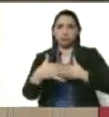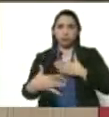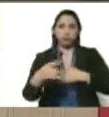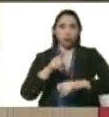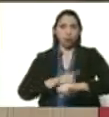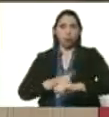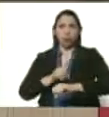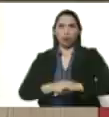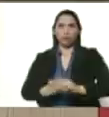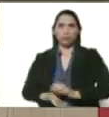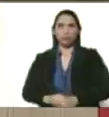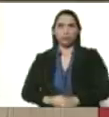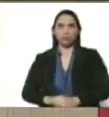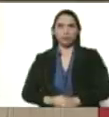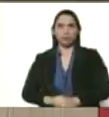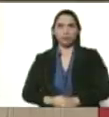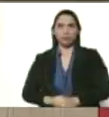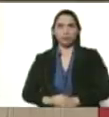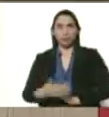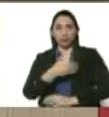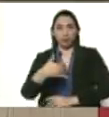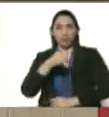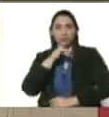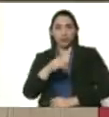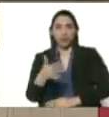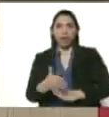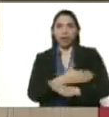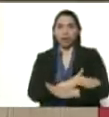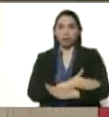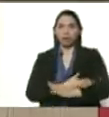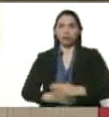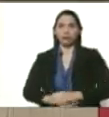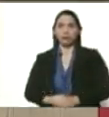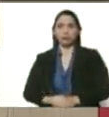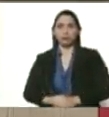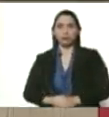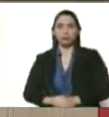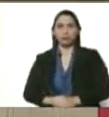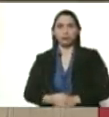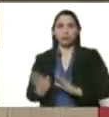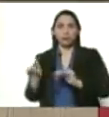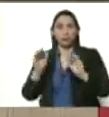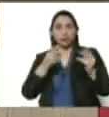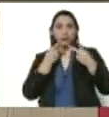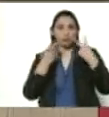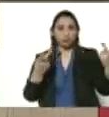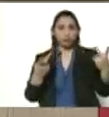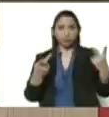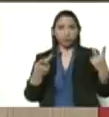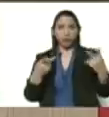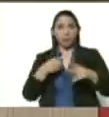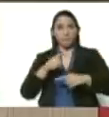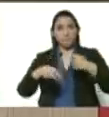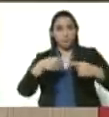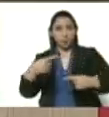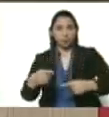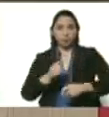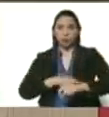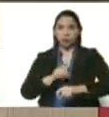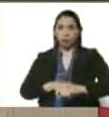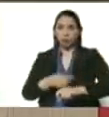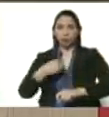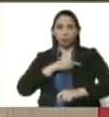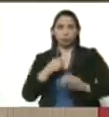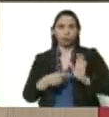horas, quería informarlo antes de despedir esta declaración, en las próximas horas nosotros